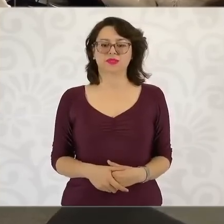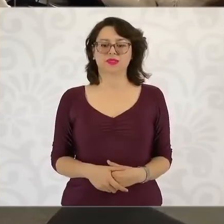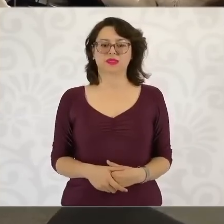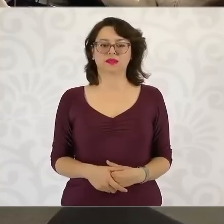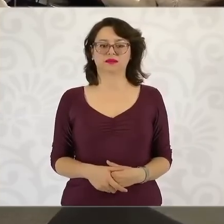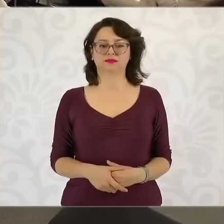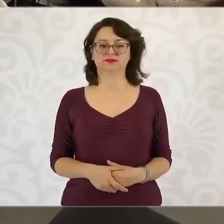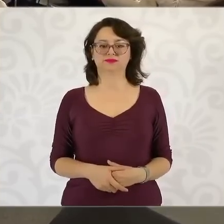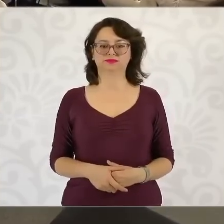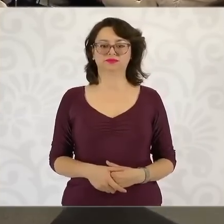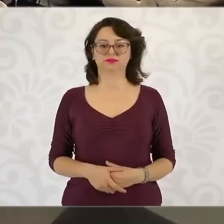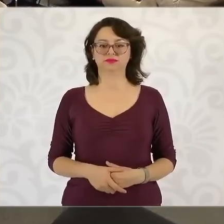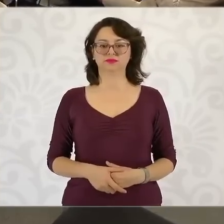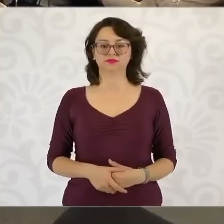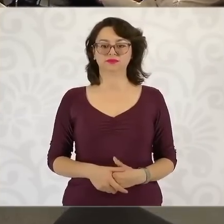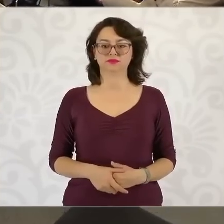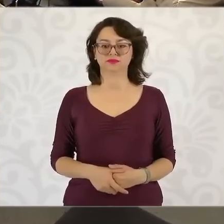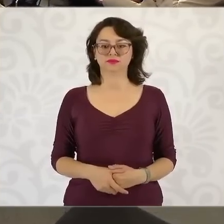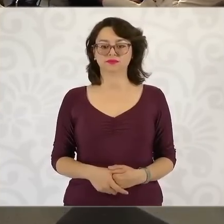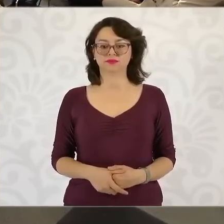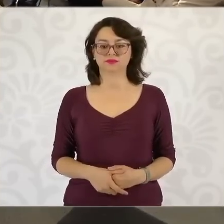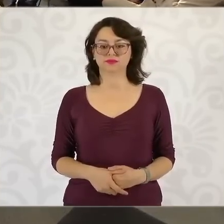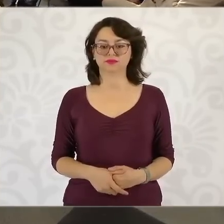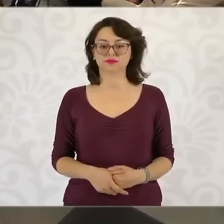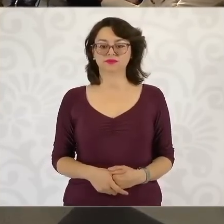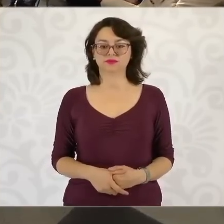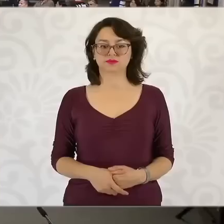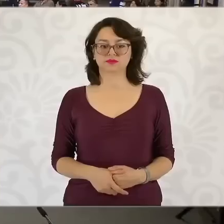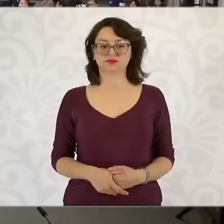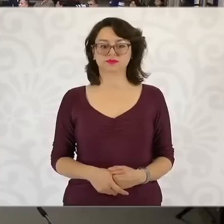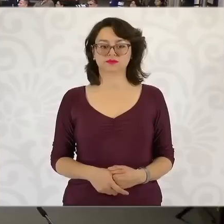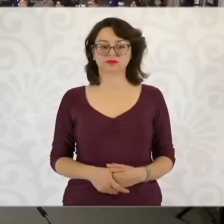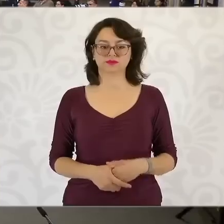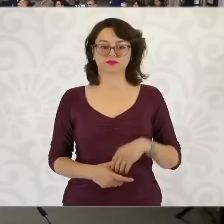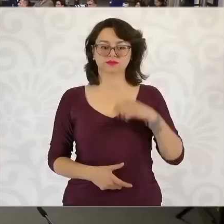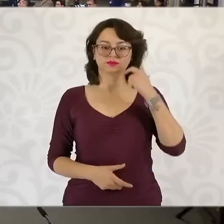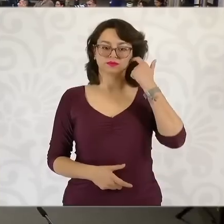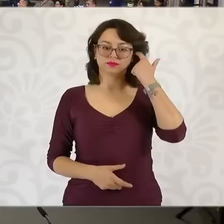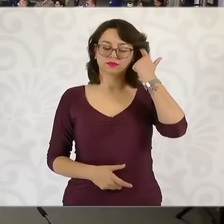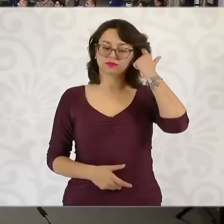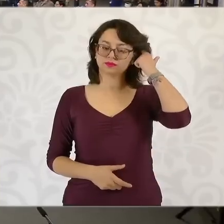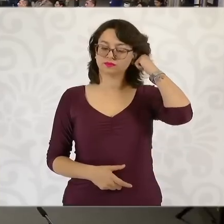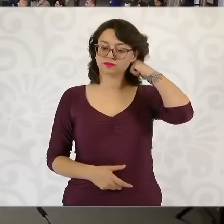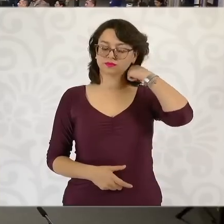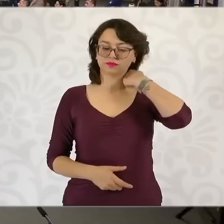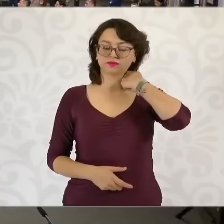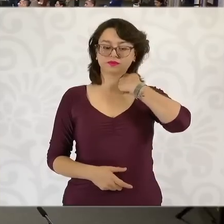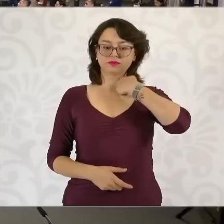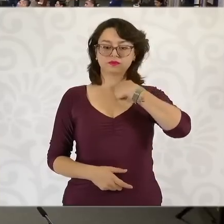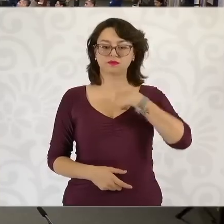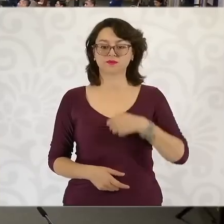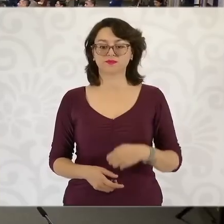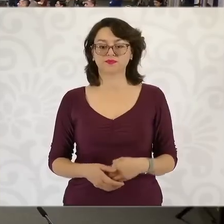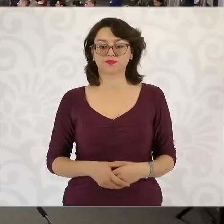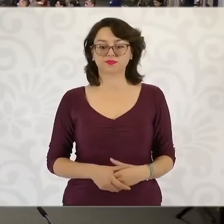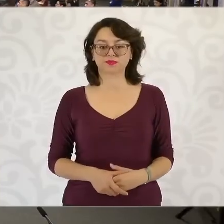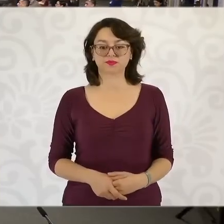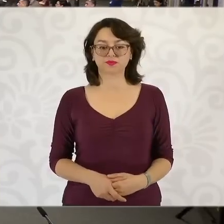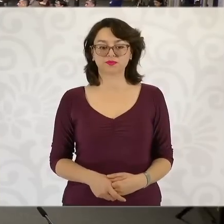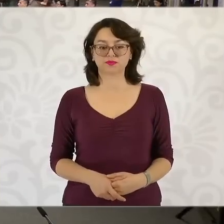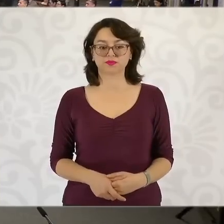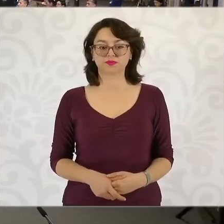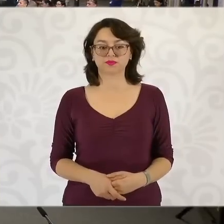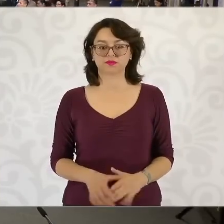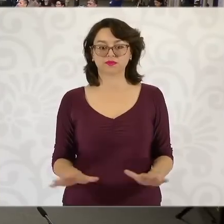¿cuántos casos, bueno, ustedes ya tienen localizados de acuerdo? ¿Por qué no le pasan el micrófono al compañero para que... Sí.